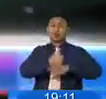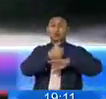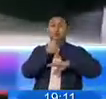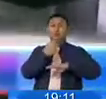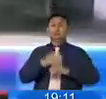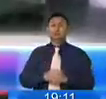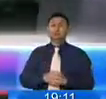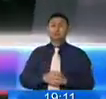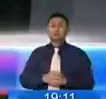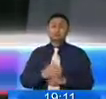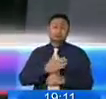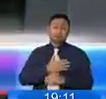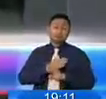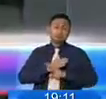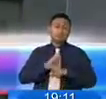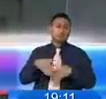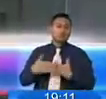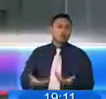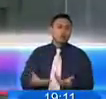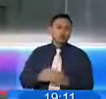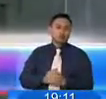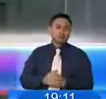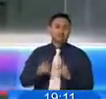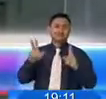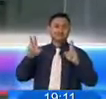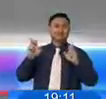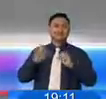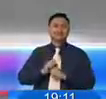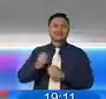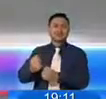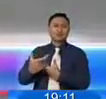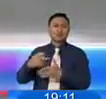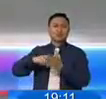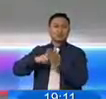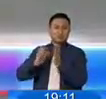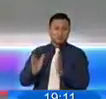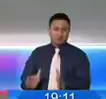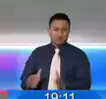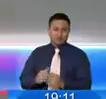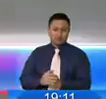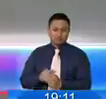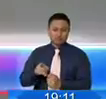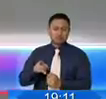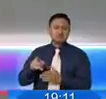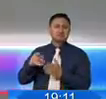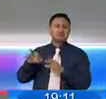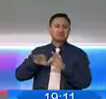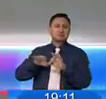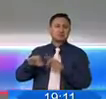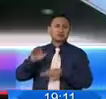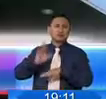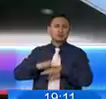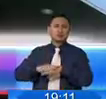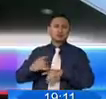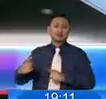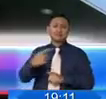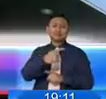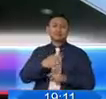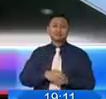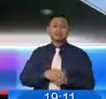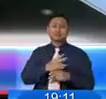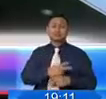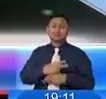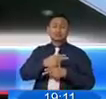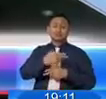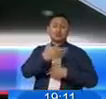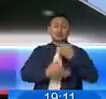en qué consistirá parte de su defensa en relación a un informe de la Contraloría, donde se señala responsabilidades al Pleno del Consejo